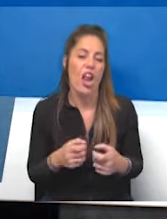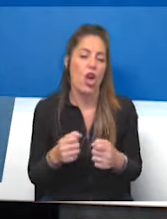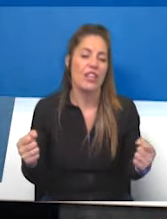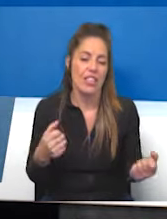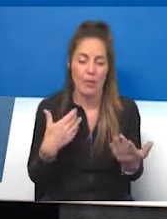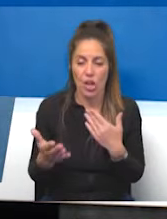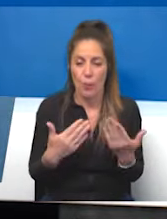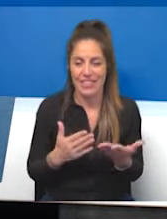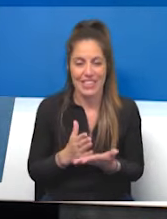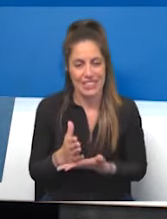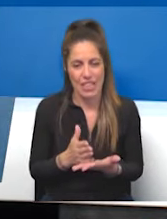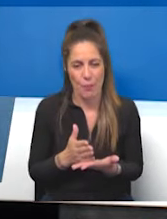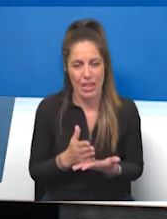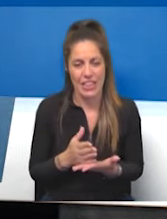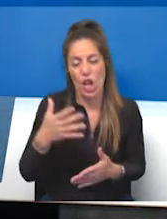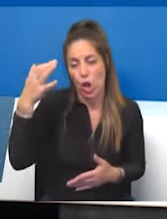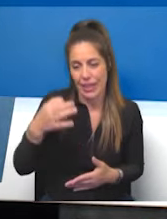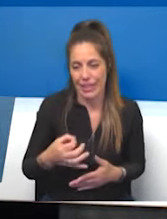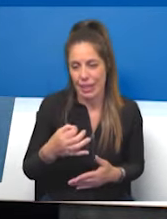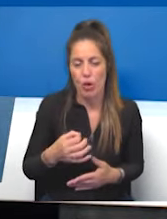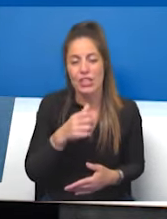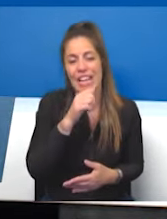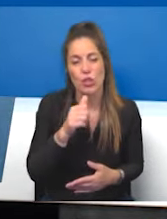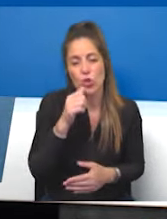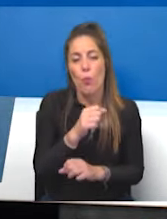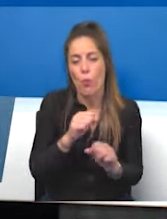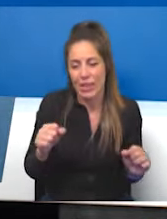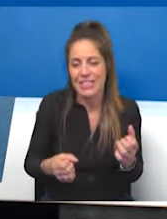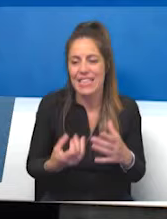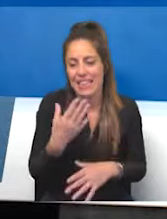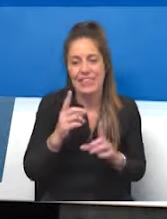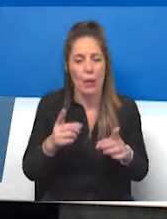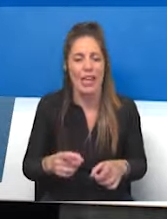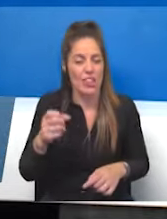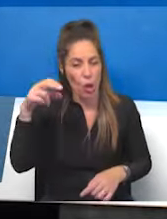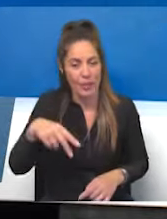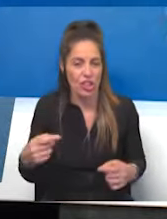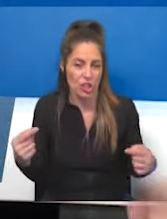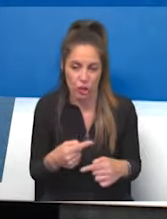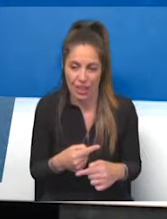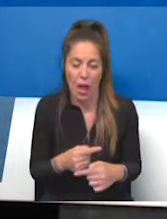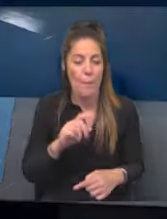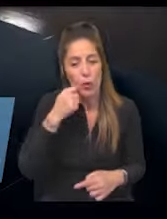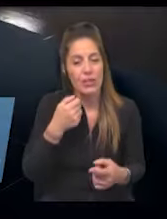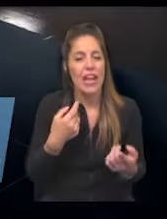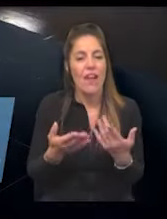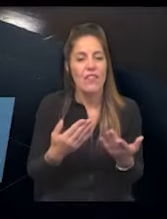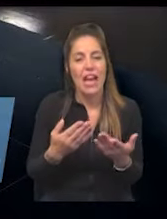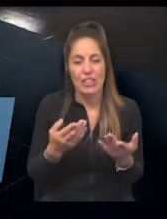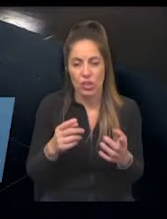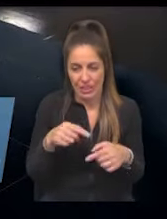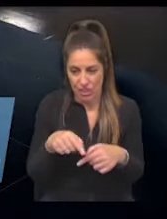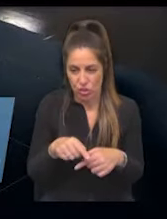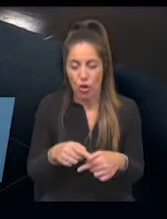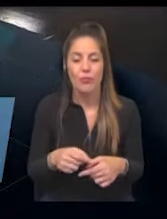conversar siempre de los que creemos que las soluciones pueden salir también de opiniones encontradas ahora me gustaría volver ahí Carlos Daniel buquet